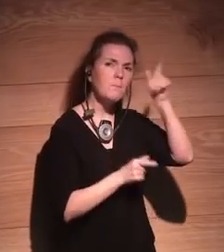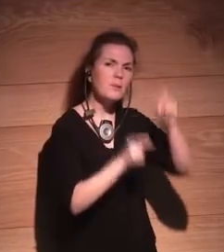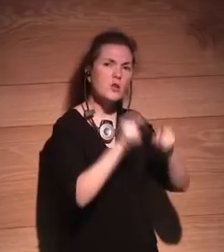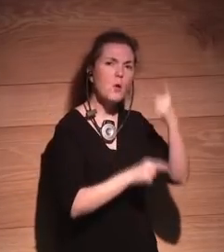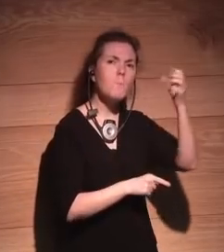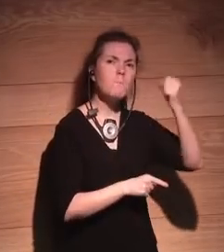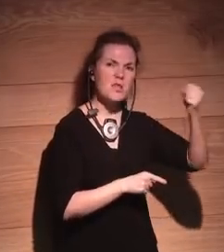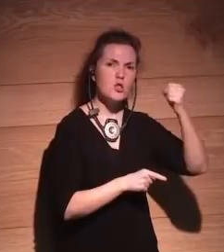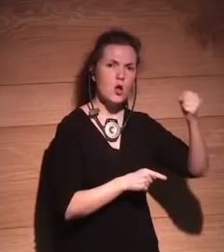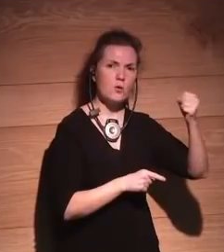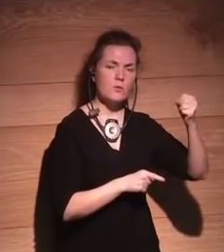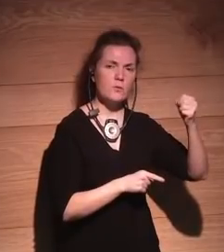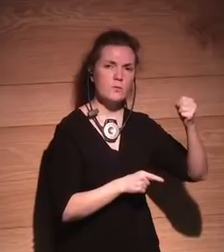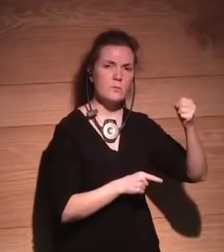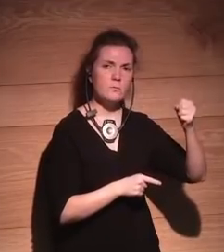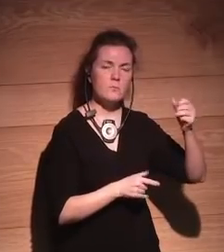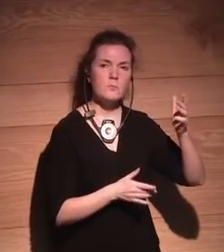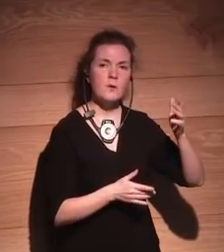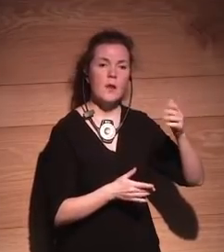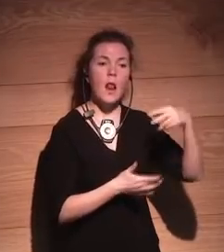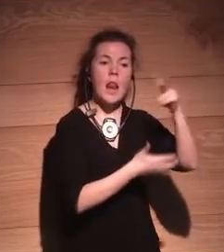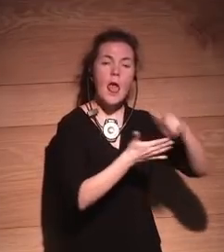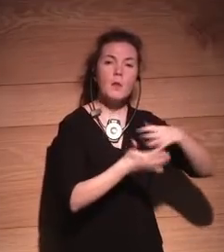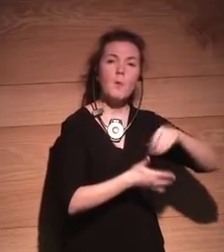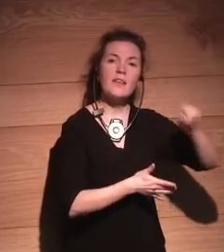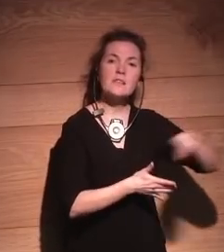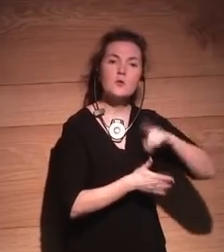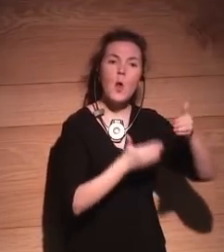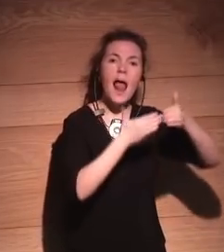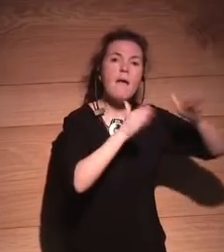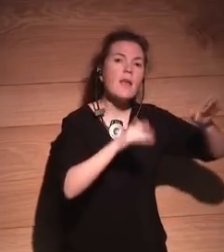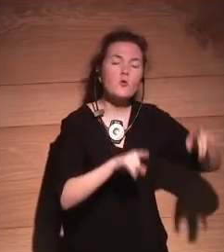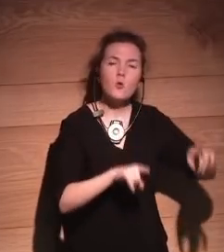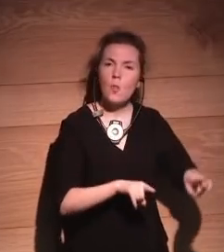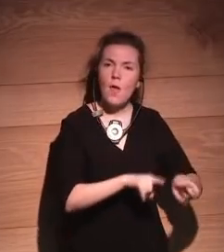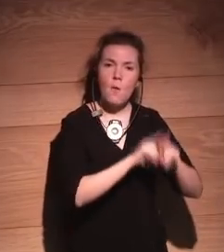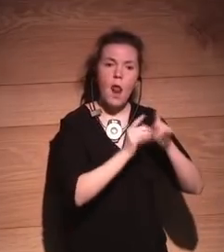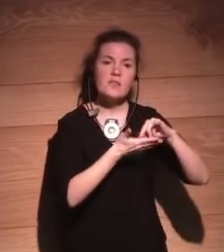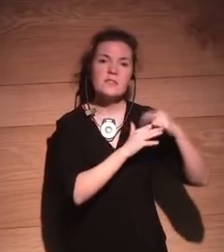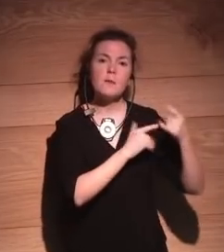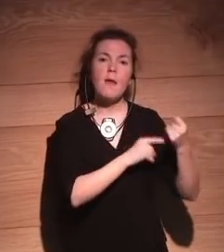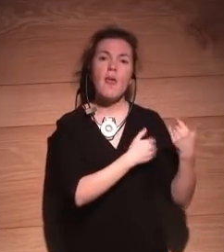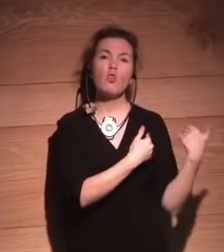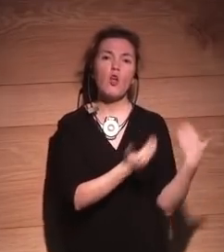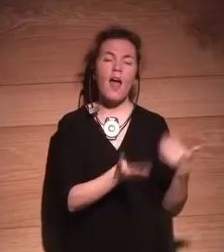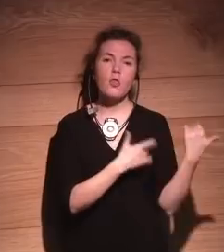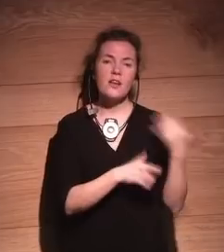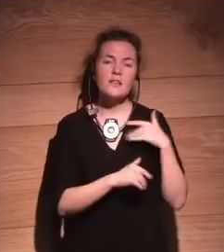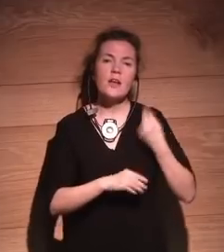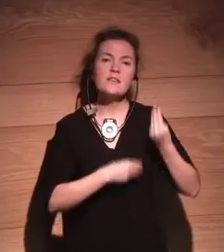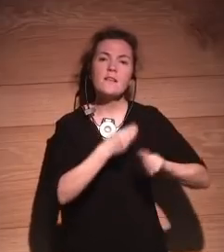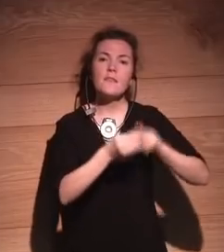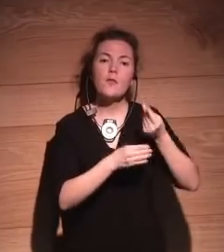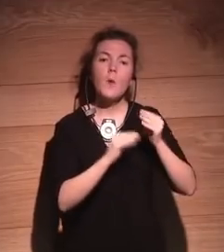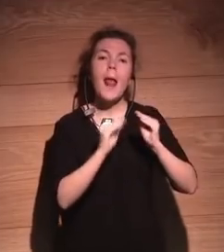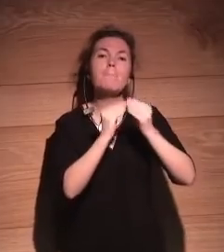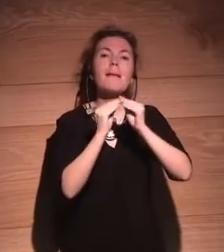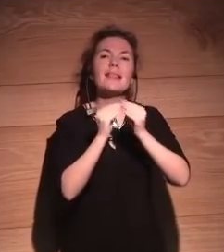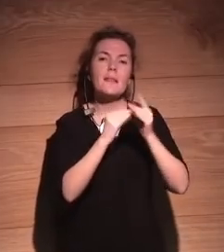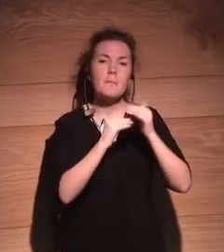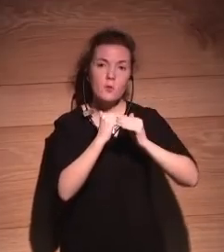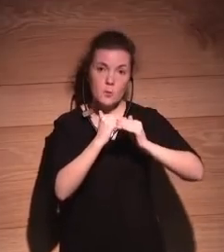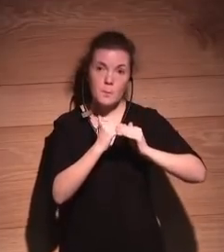para, independientemente de que puedan o no puedan leer el contenido en abierto, y a través de un sistema de donaciones están contribuyendo al mantenimiento de ese